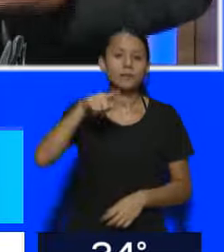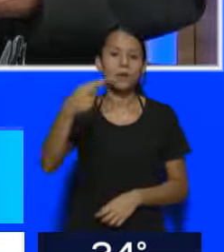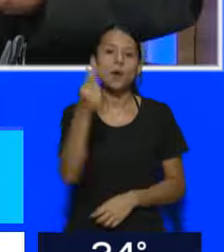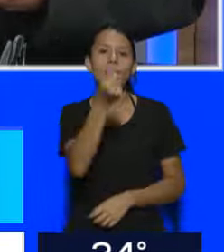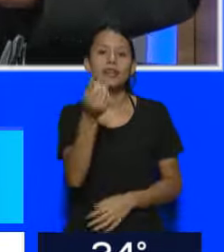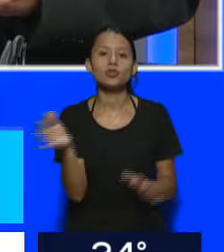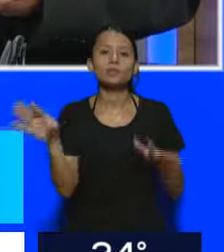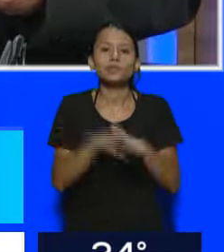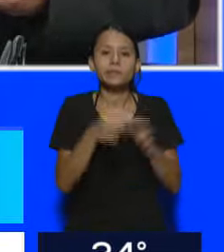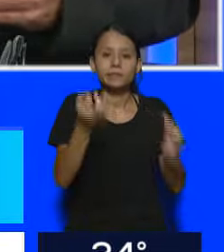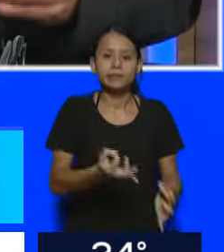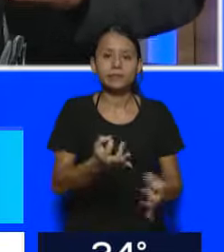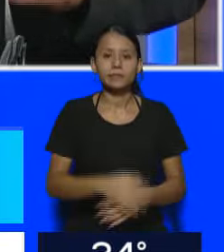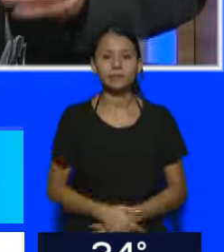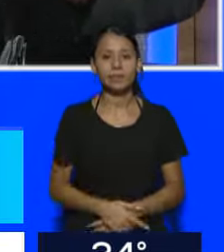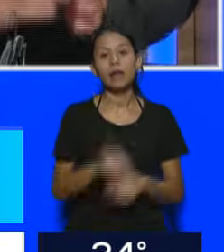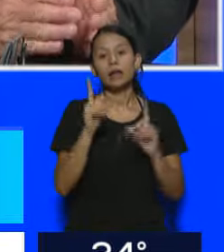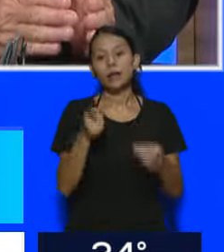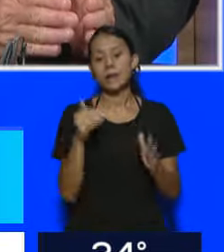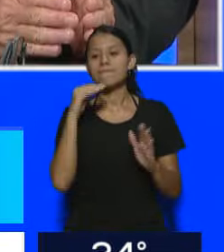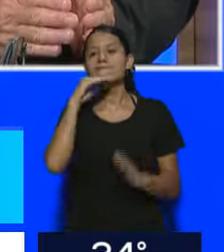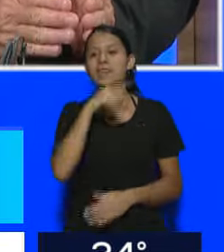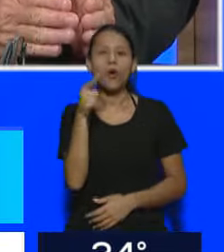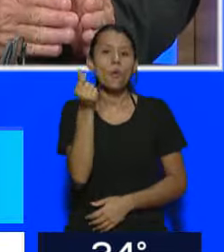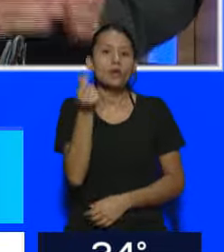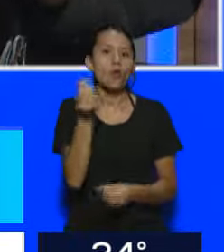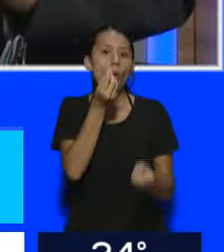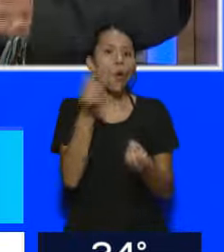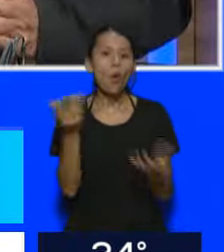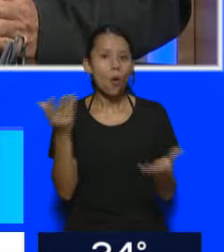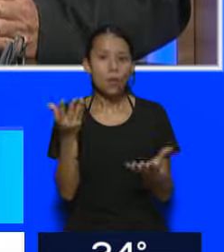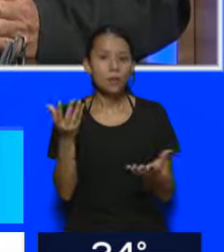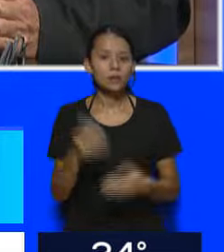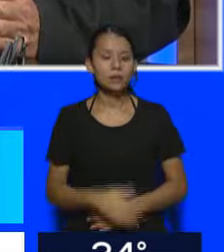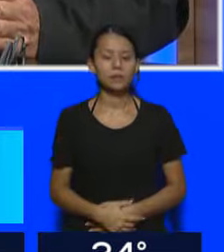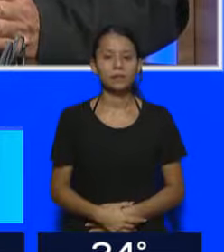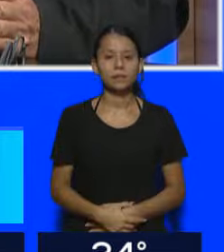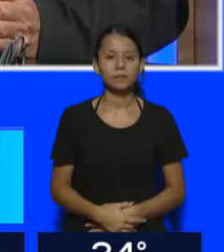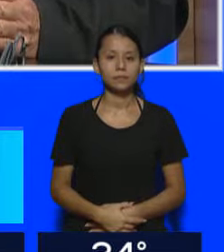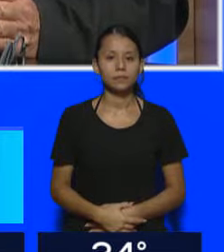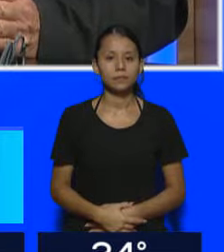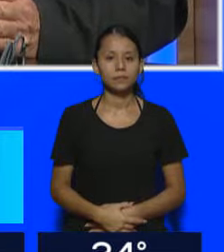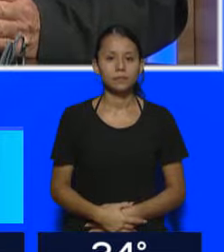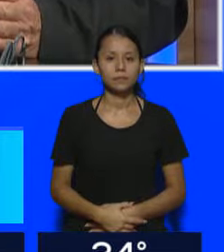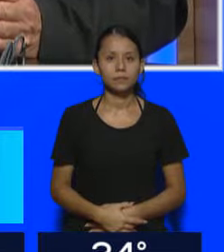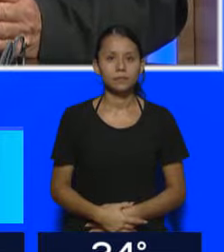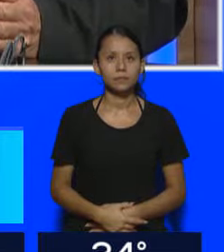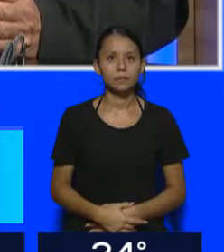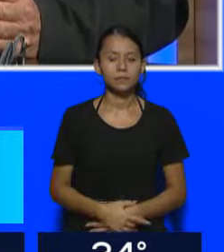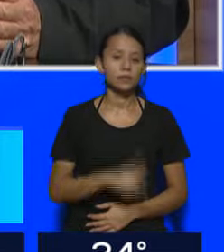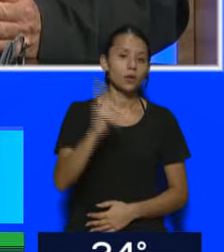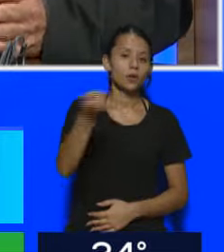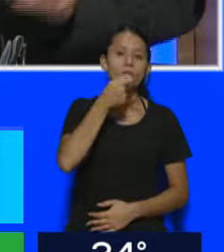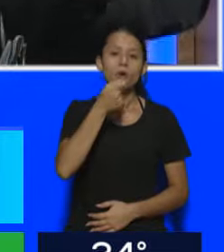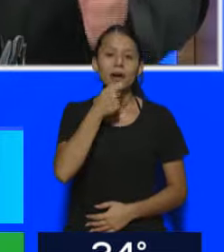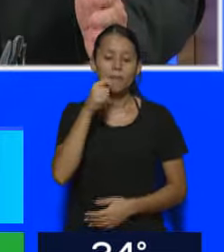también pensando en el stock vínico, ¿no? Y por supuesto también lo que es el porcentaje que debe destinarse a mosto durante